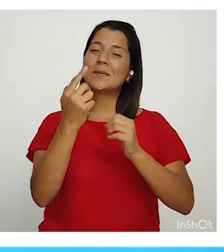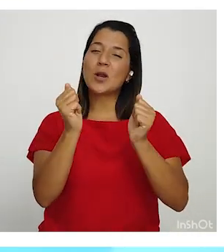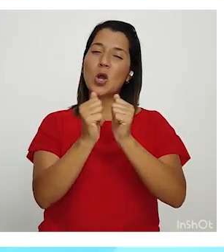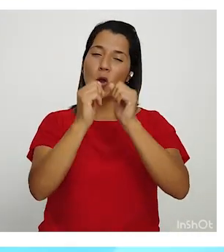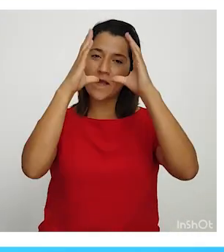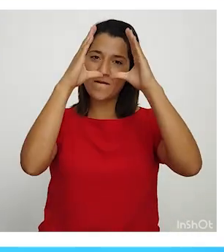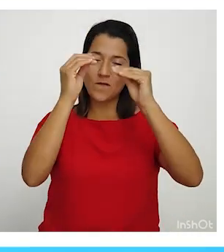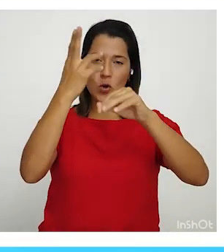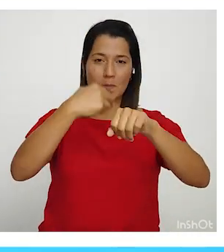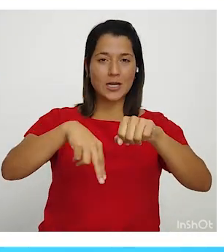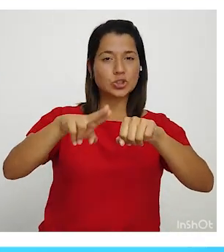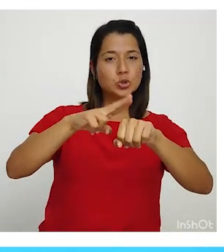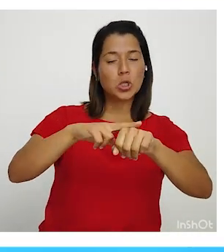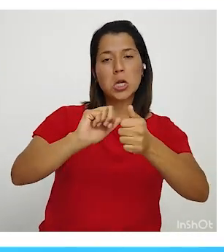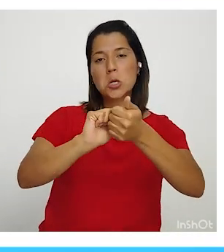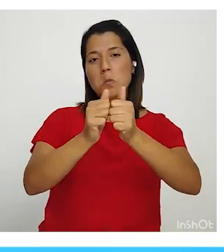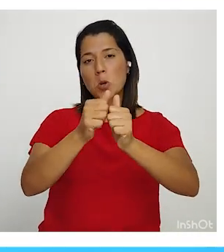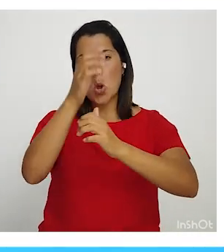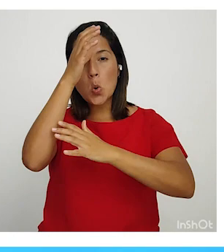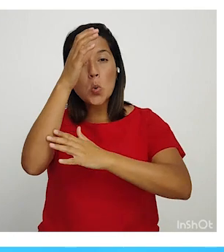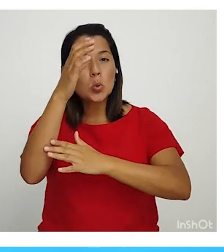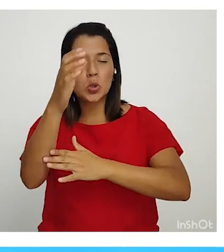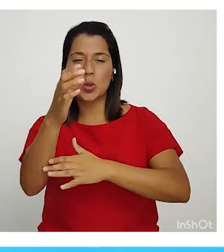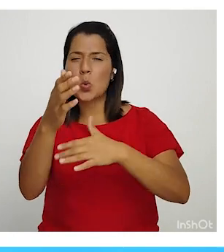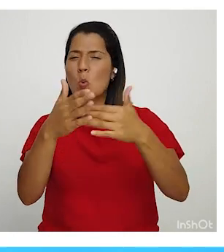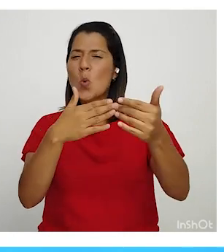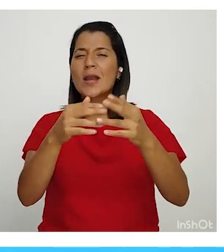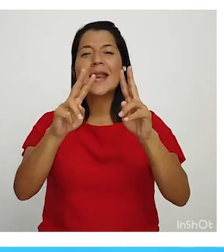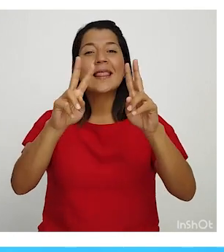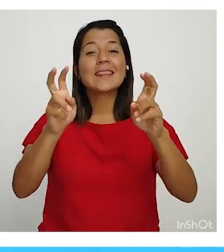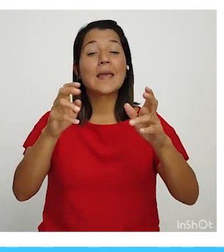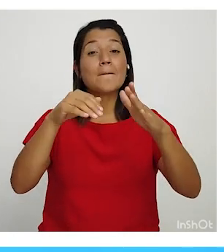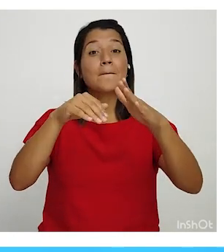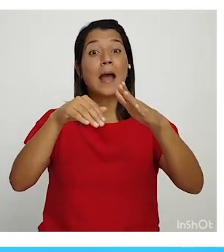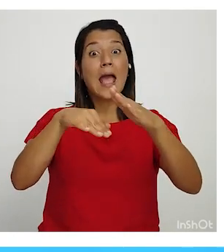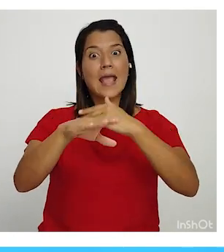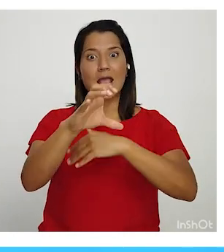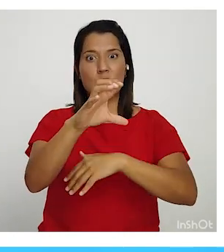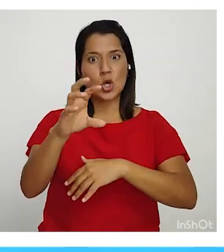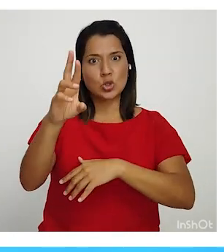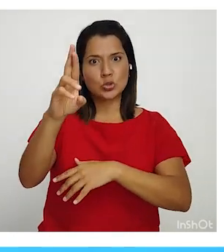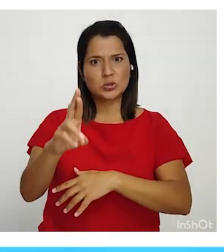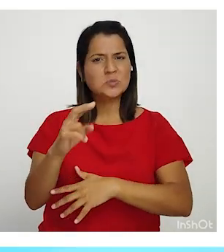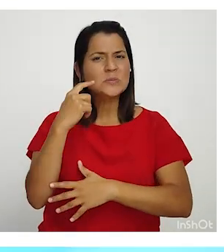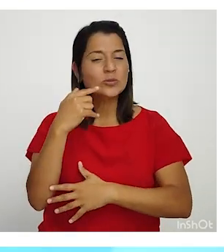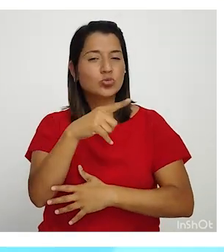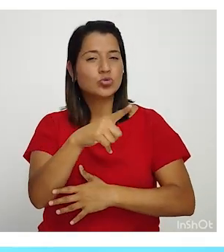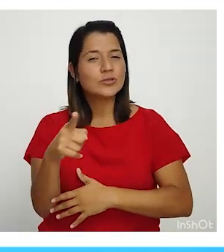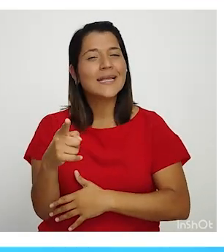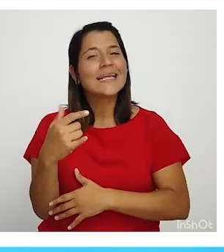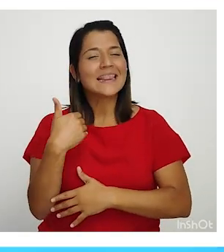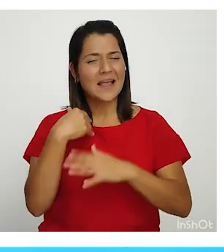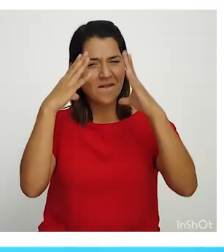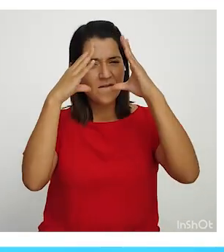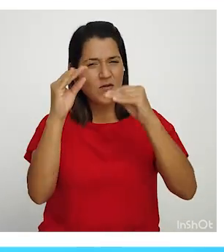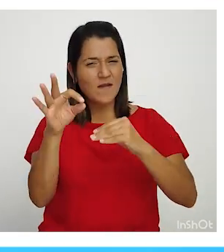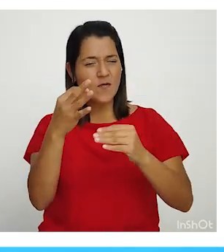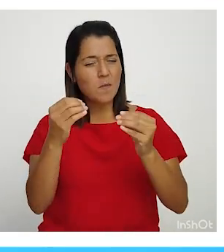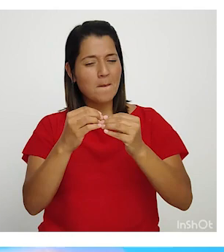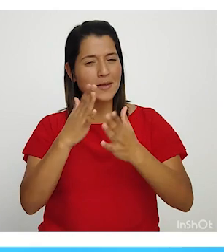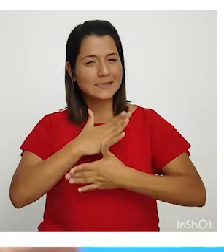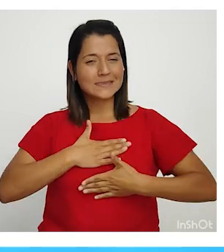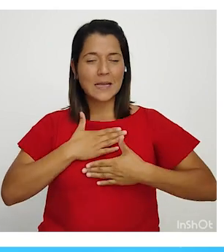cultural, lo que esté en el ámbito nacional para que usted se informe de una manera más amena, más natural, acá con entrevistados con los